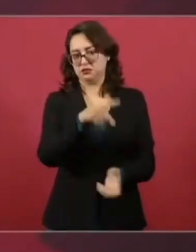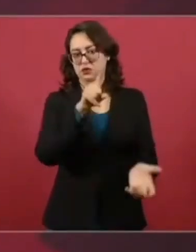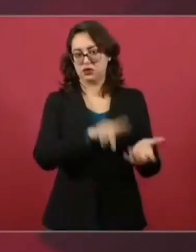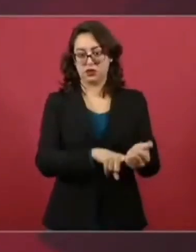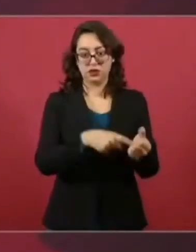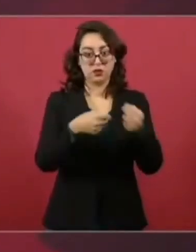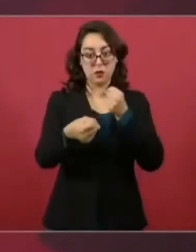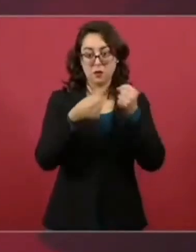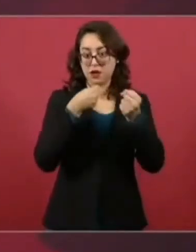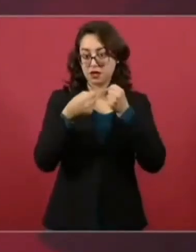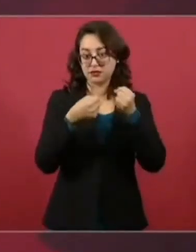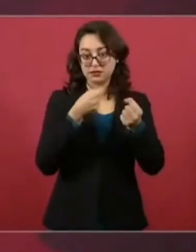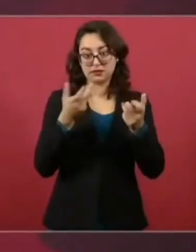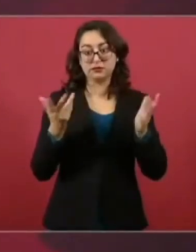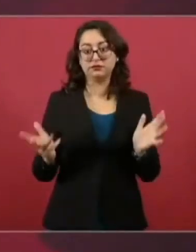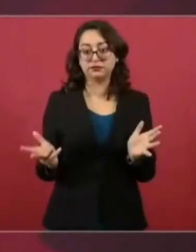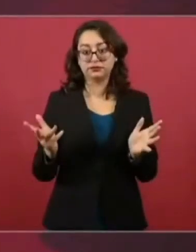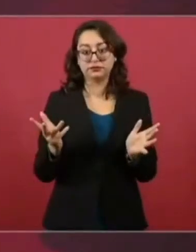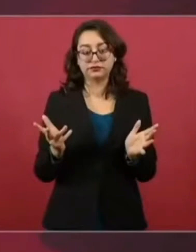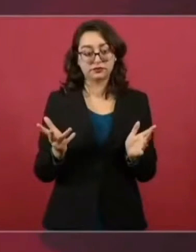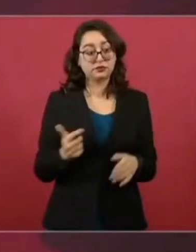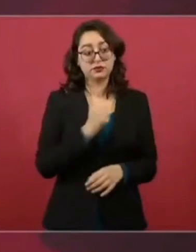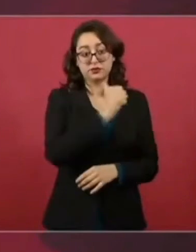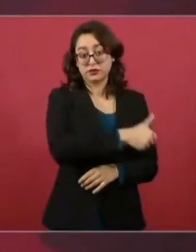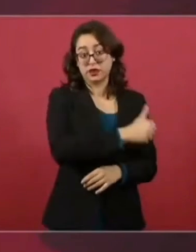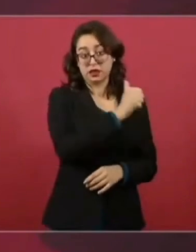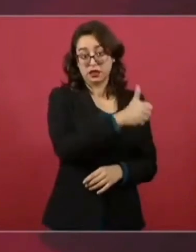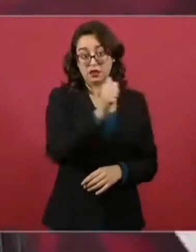Y ahora es cada quien